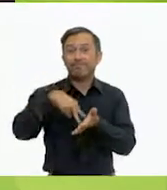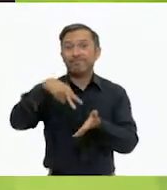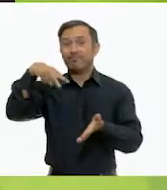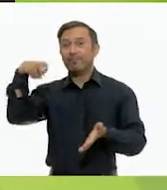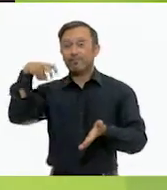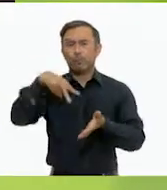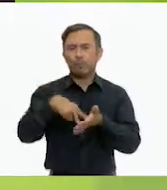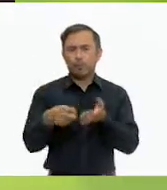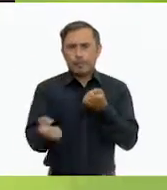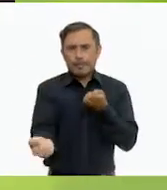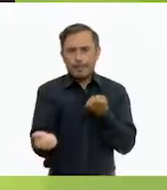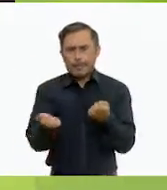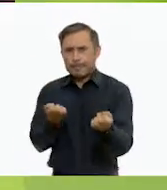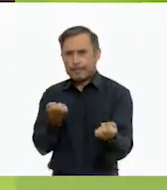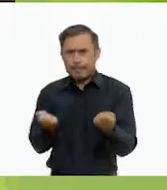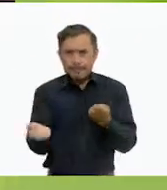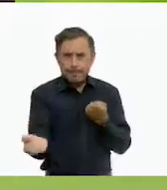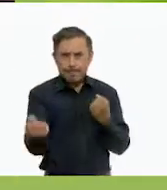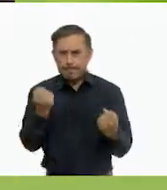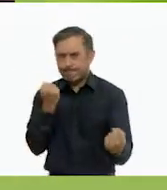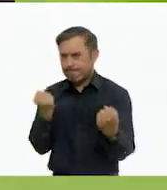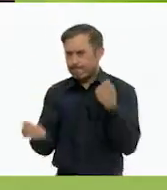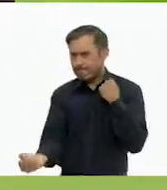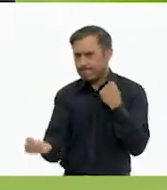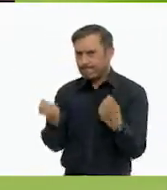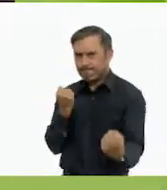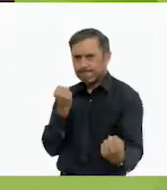Y ejercitarse.